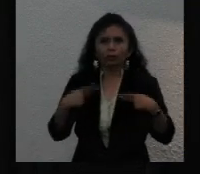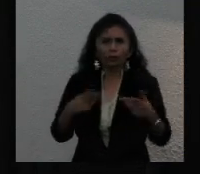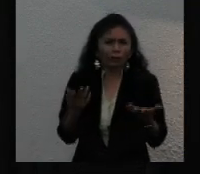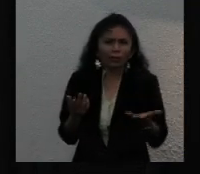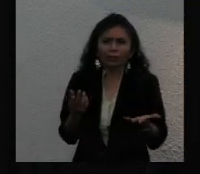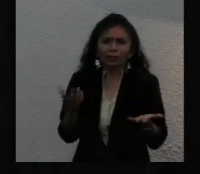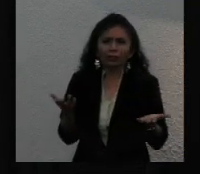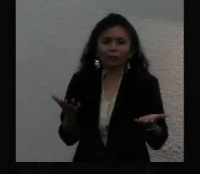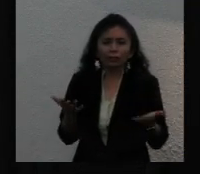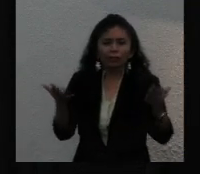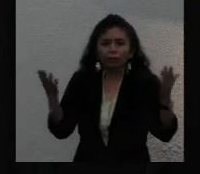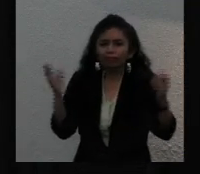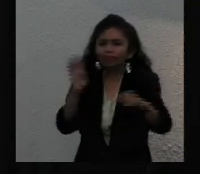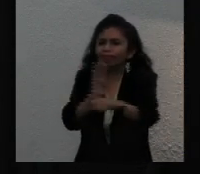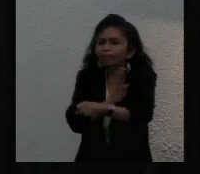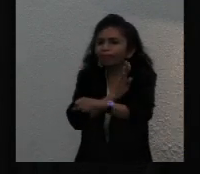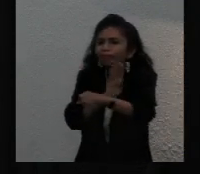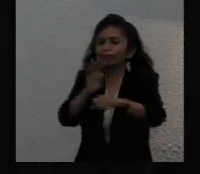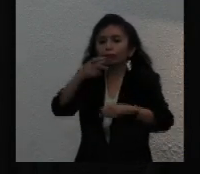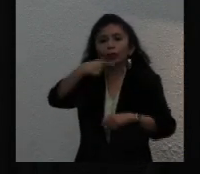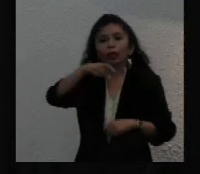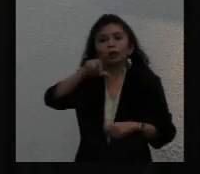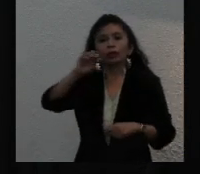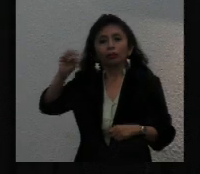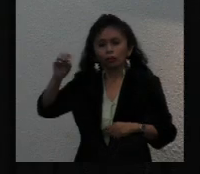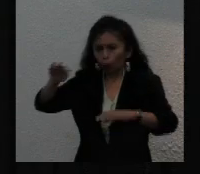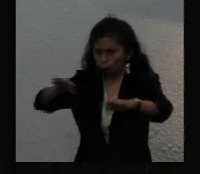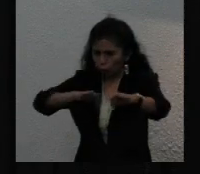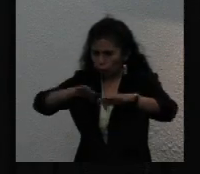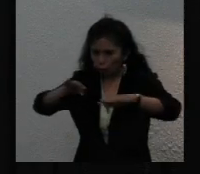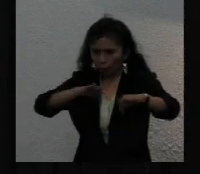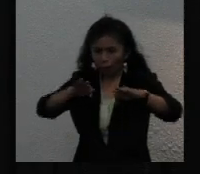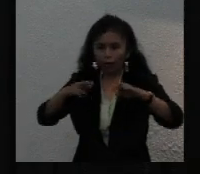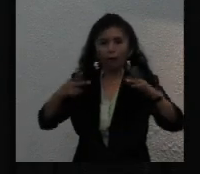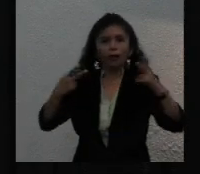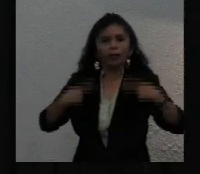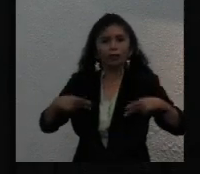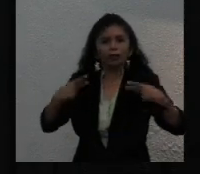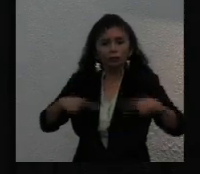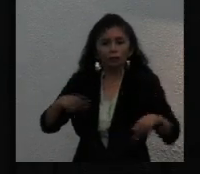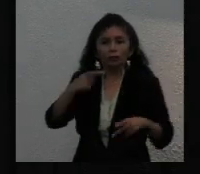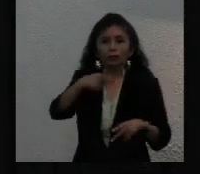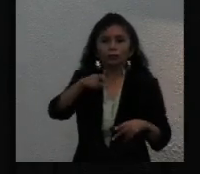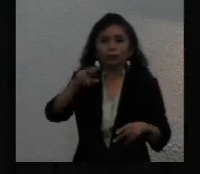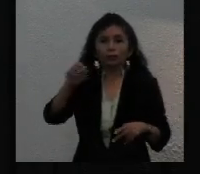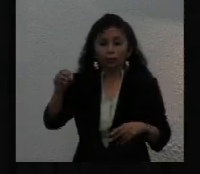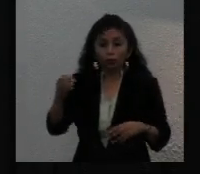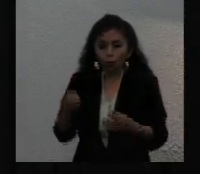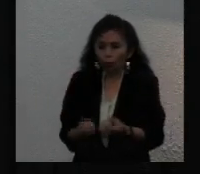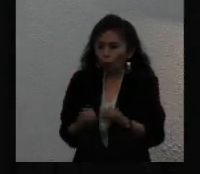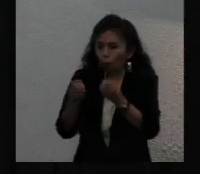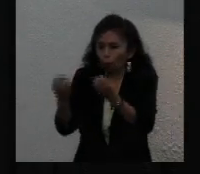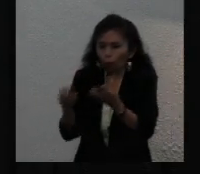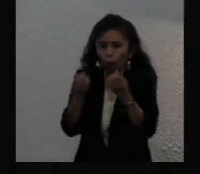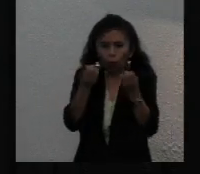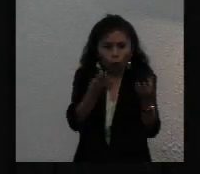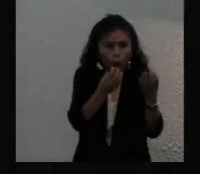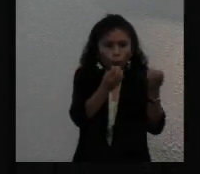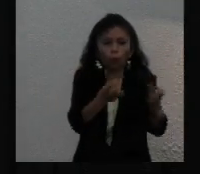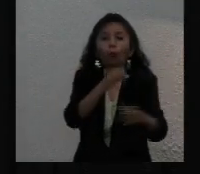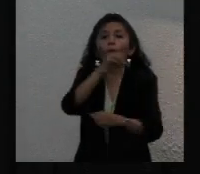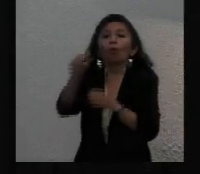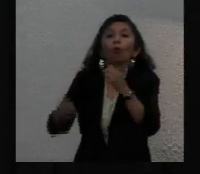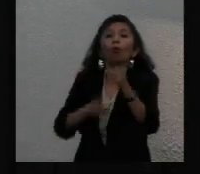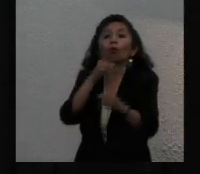simple: hacer el bien a Quintana Roo, trabajar para que las y los quintanarroenses tengan mayores